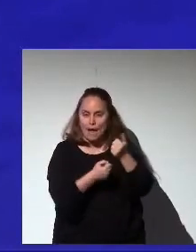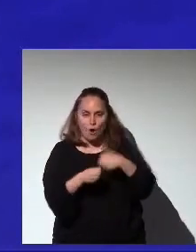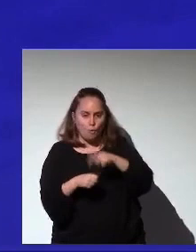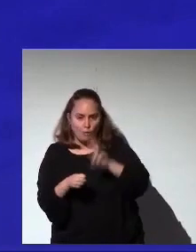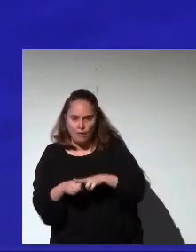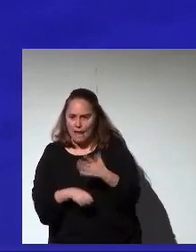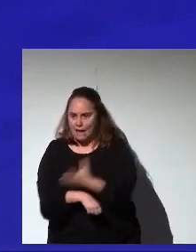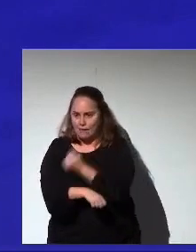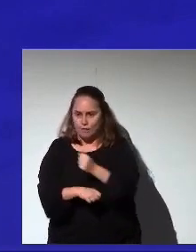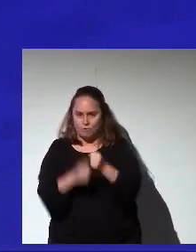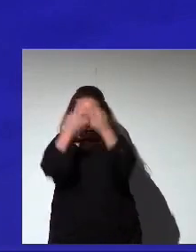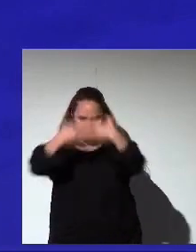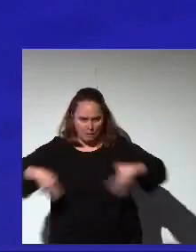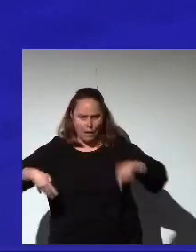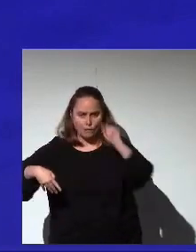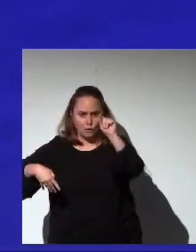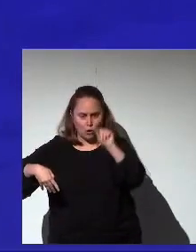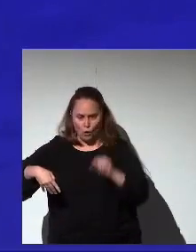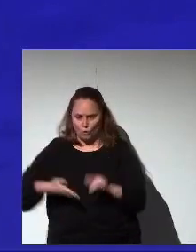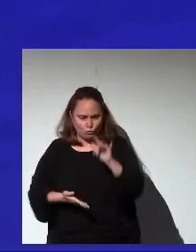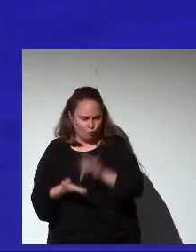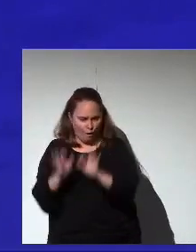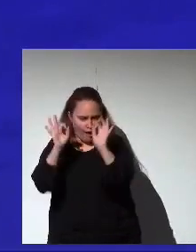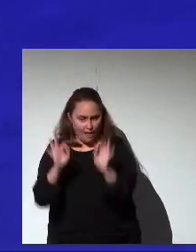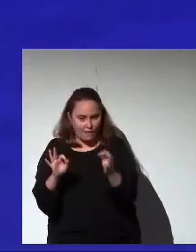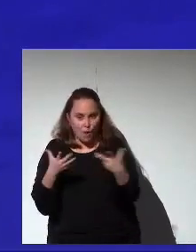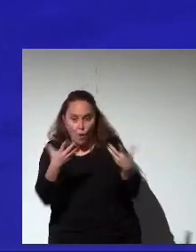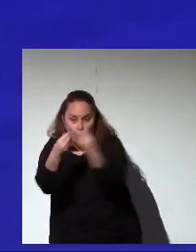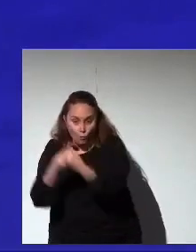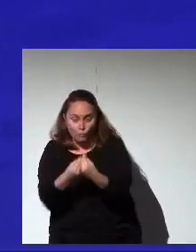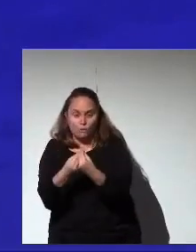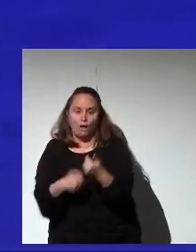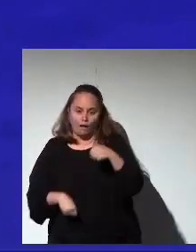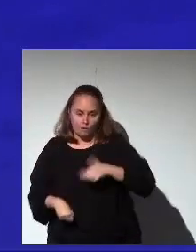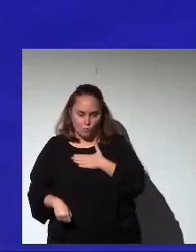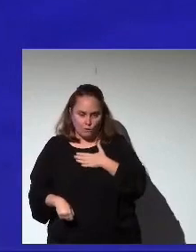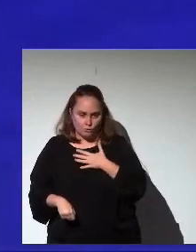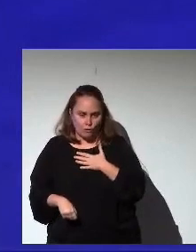de cabildo, administración local, nos pasa exactamente igual con el mundo del